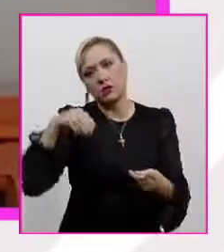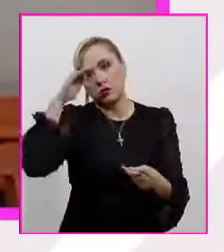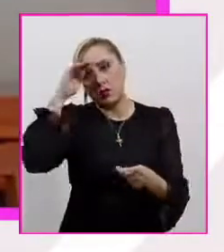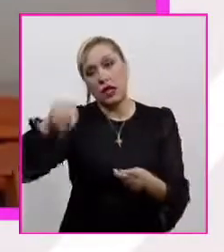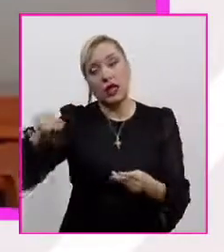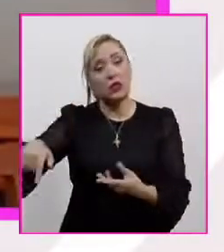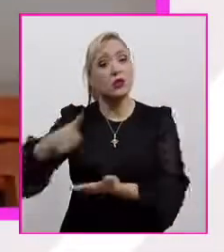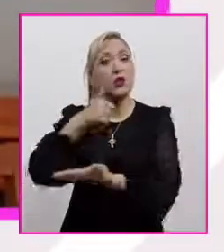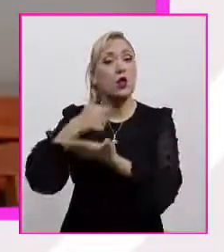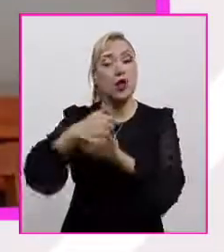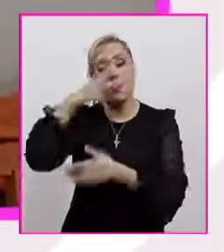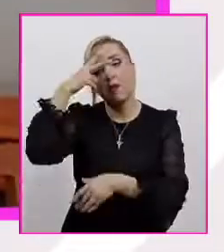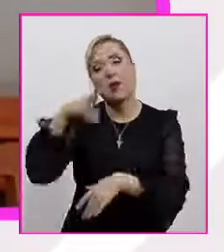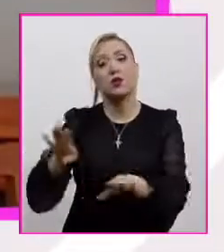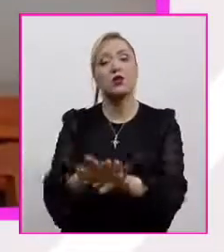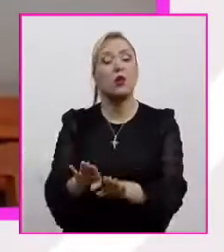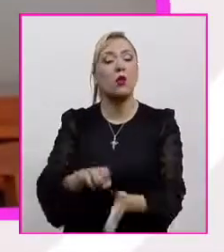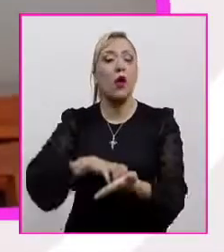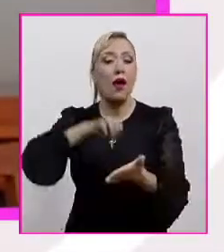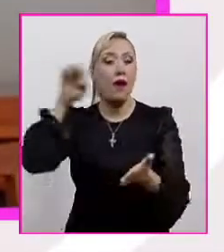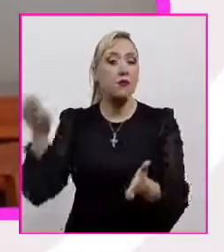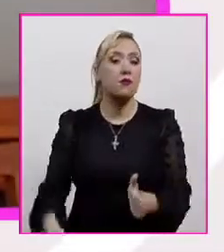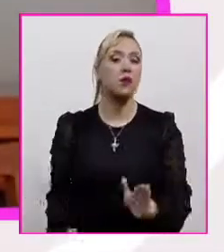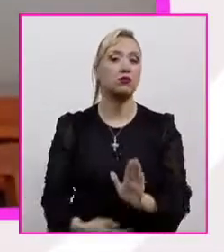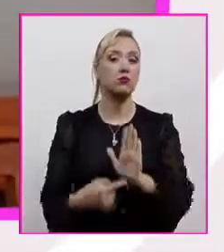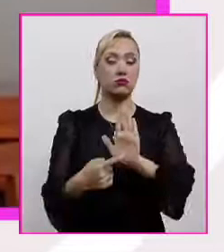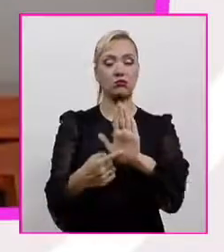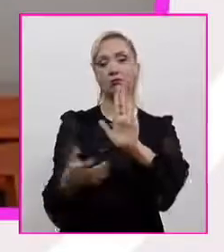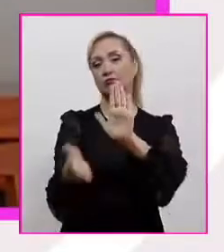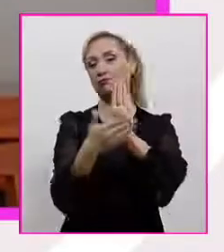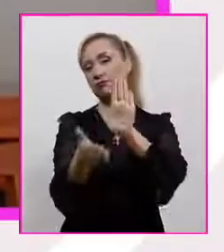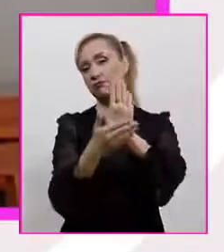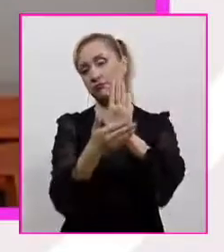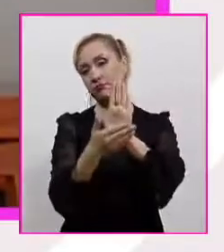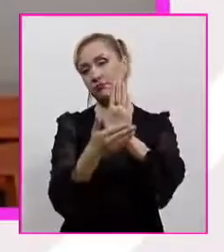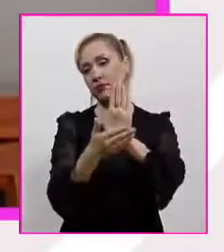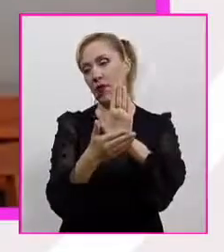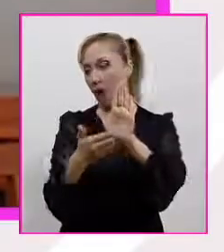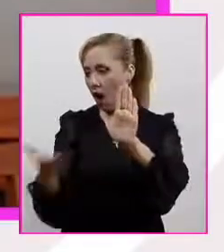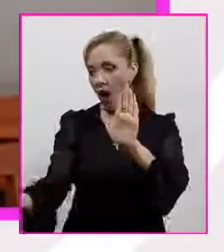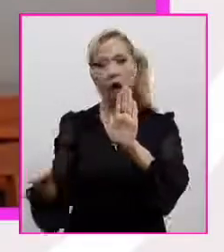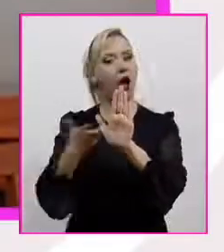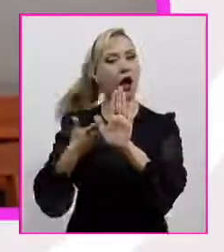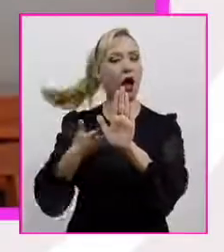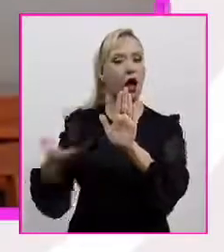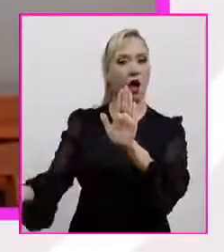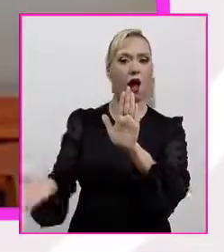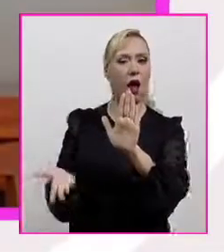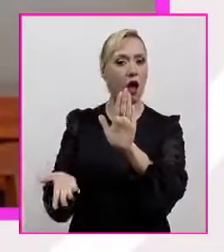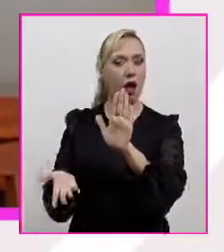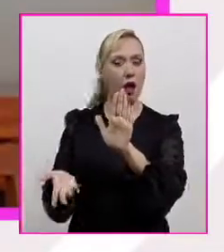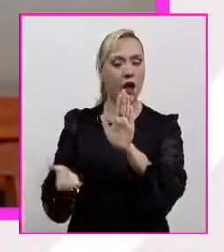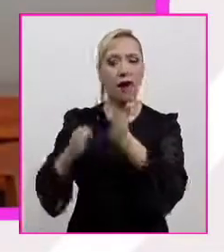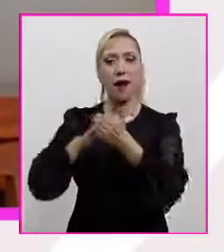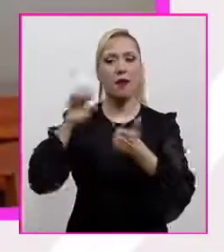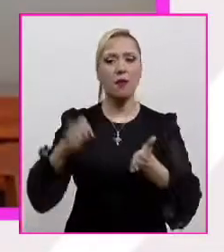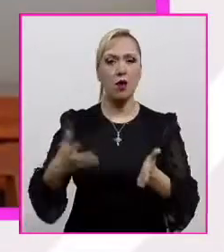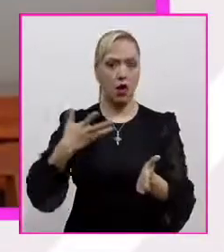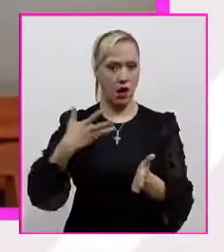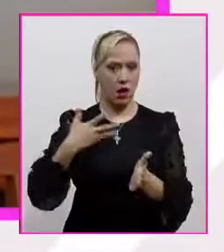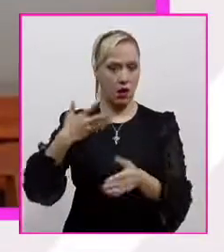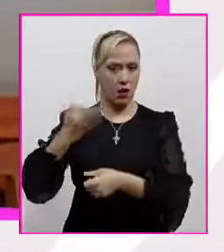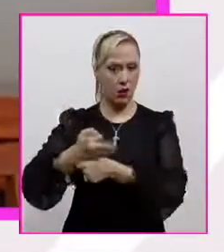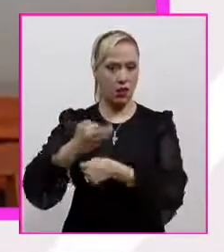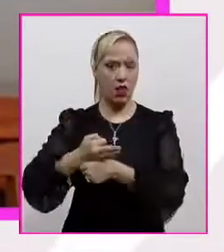Ciudad de México por lo menos sí tiene una base mínima para establecer estas políticas. Por ejemplo, tenemos vigente